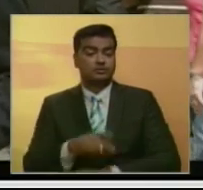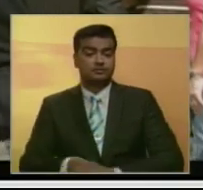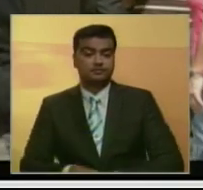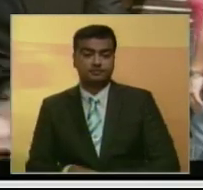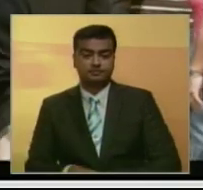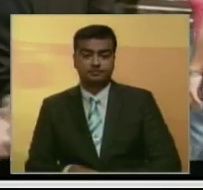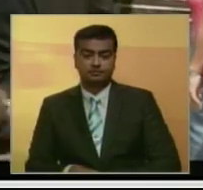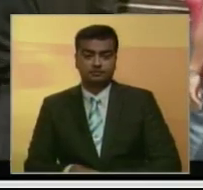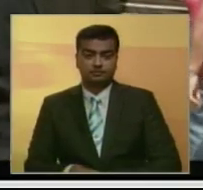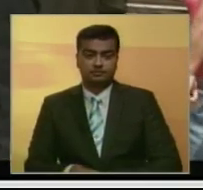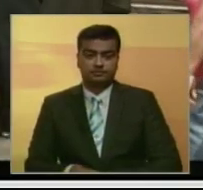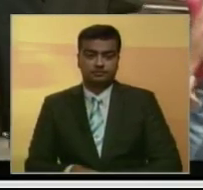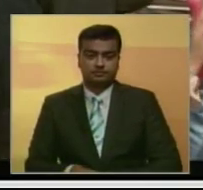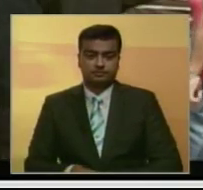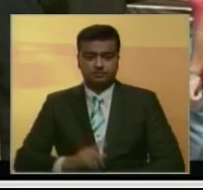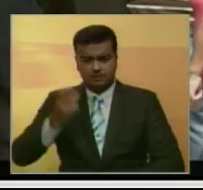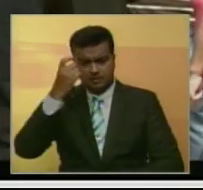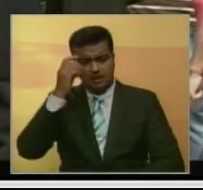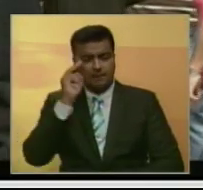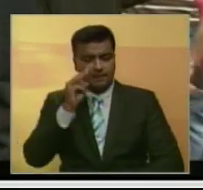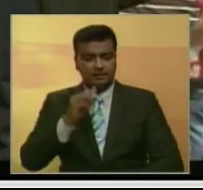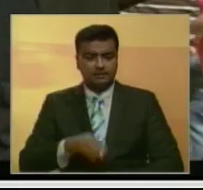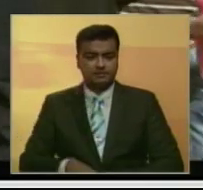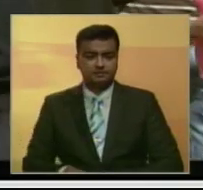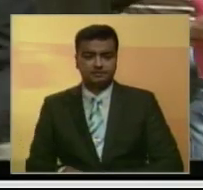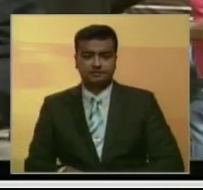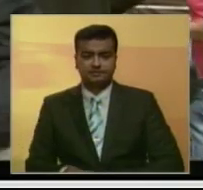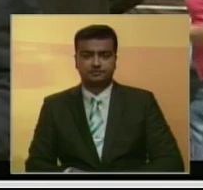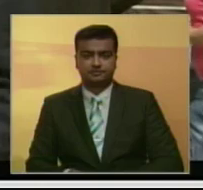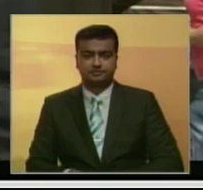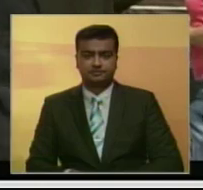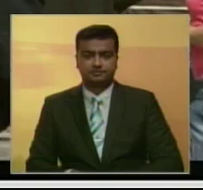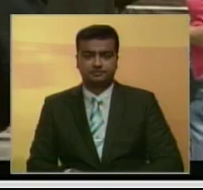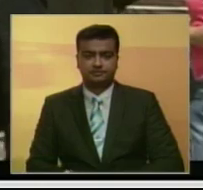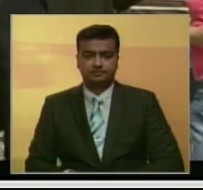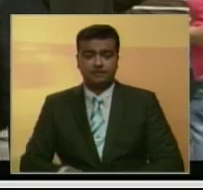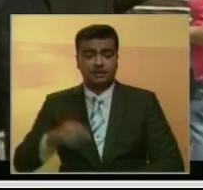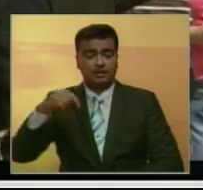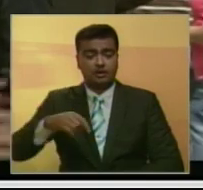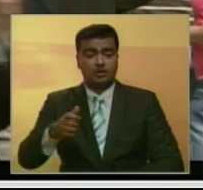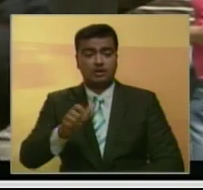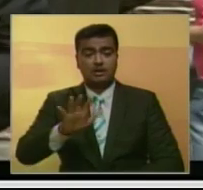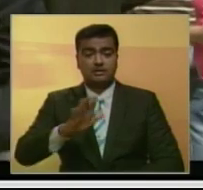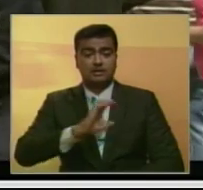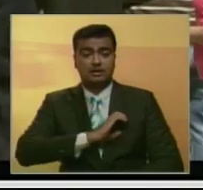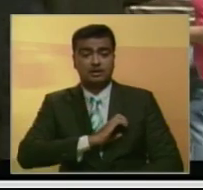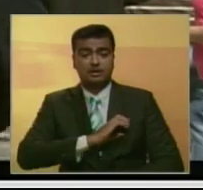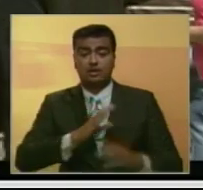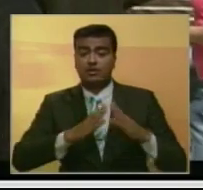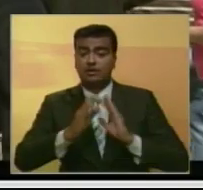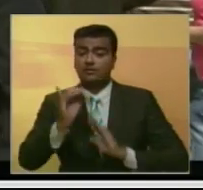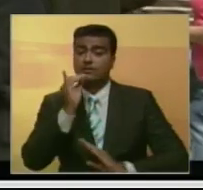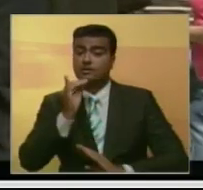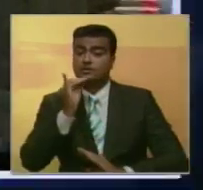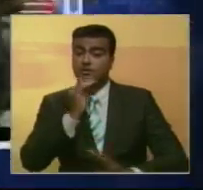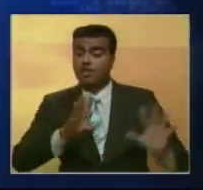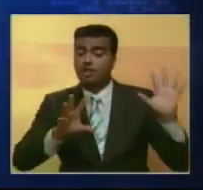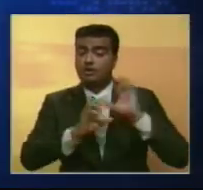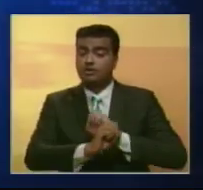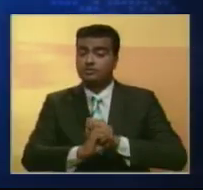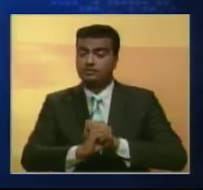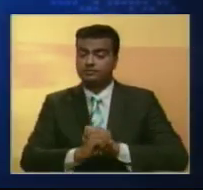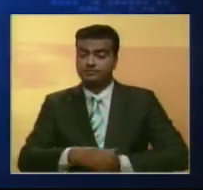municipio con motivo precisamente del Día del Educador, hoy 15 de enero. Esta información la traemos esta noche en nuestra emisión